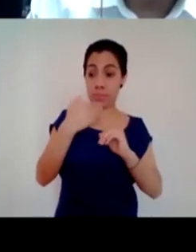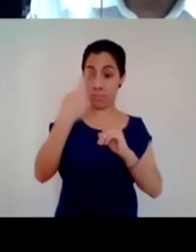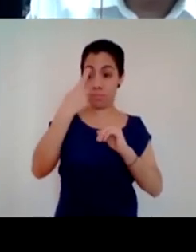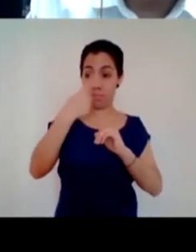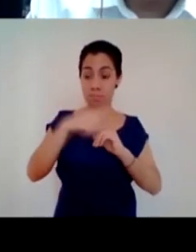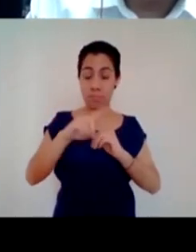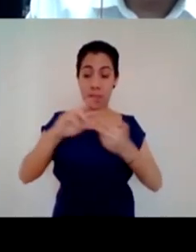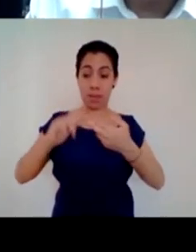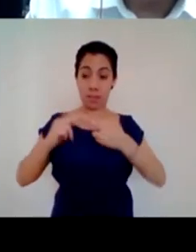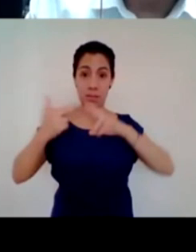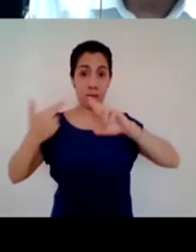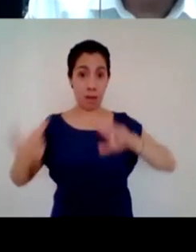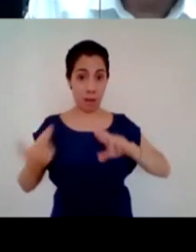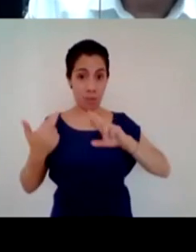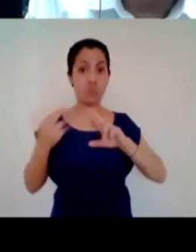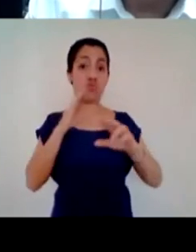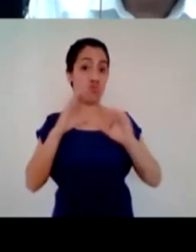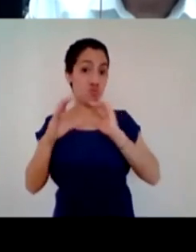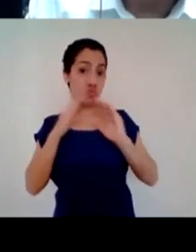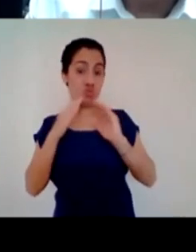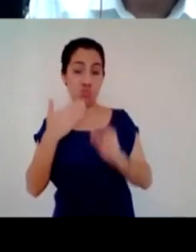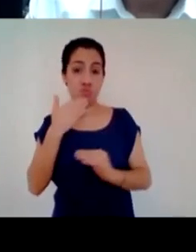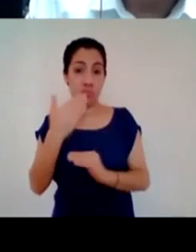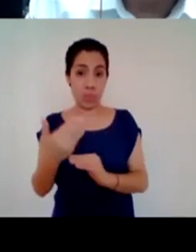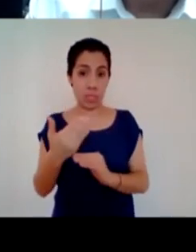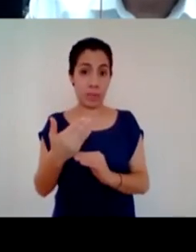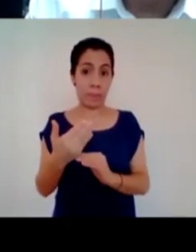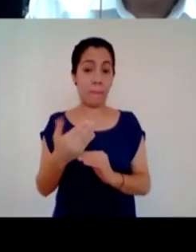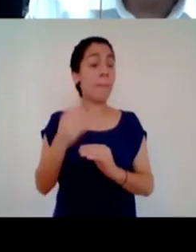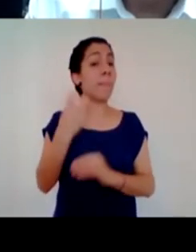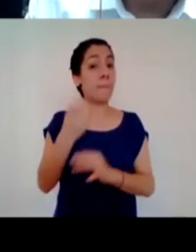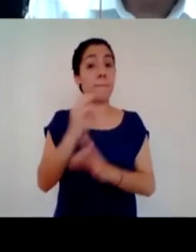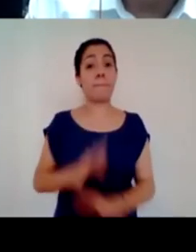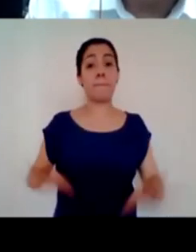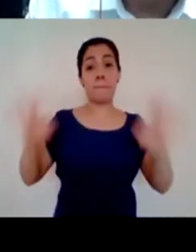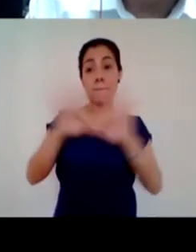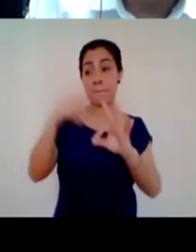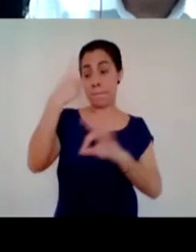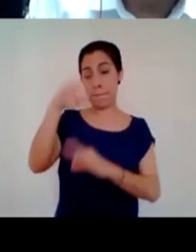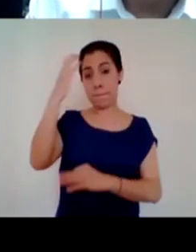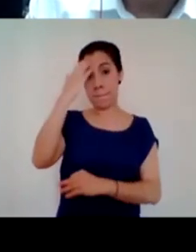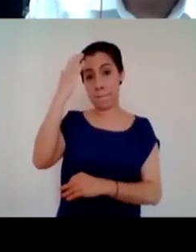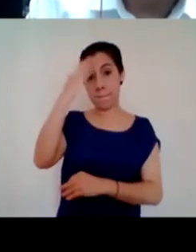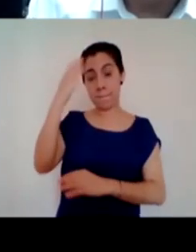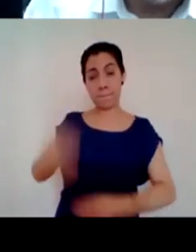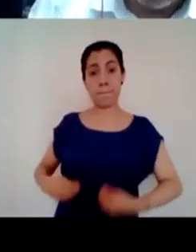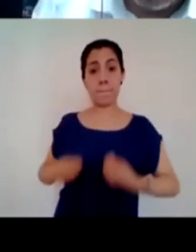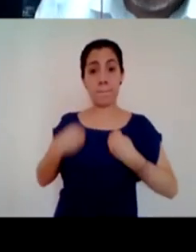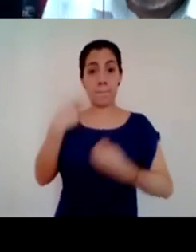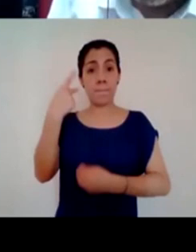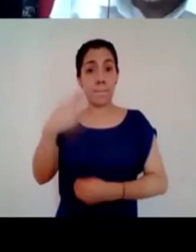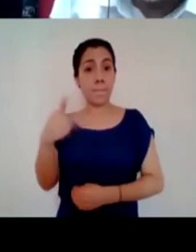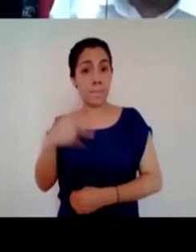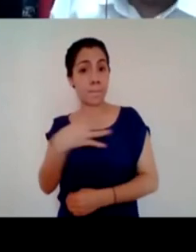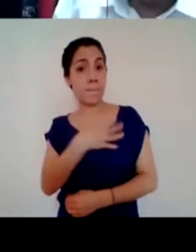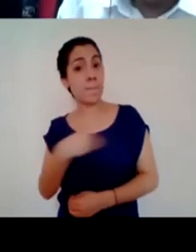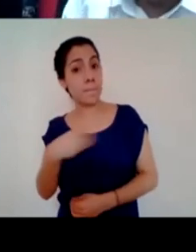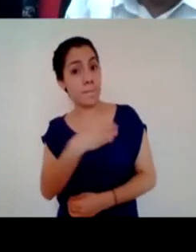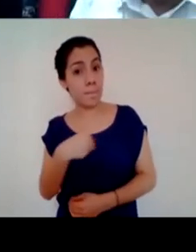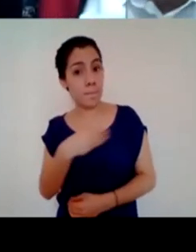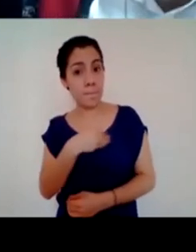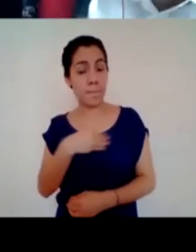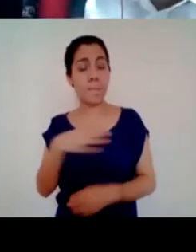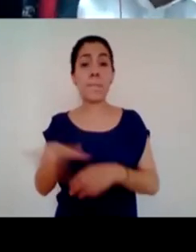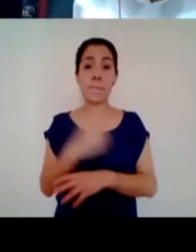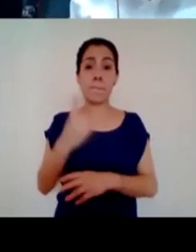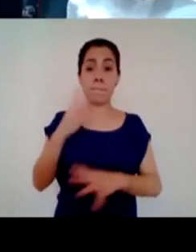tan involucrados podemos llegar a estar dentro de la vida de nuestros hijos. Y creo que eso es importantísimo también, no hacernos de la